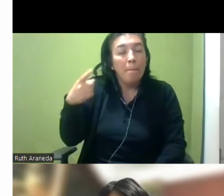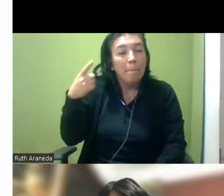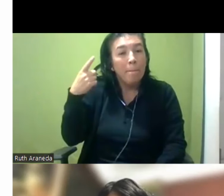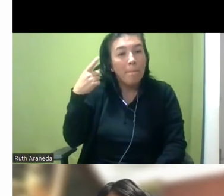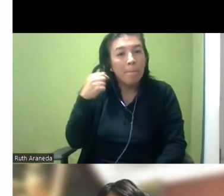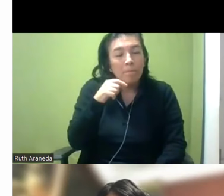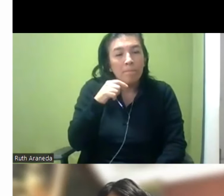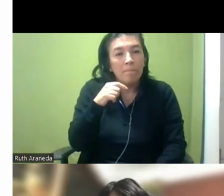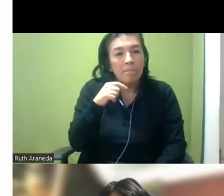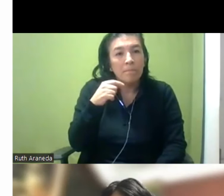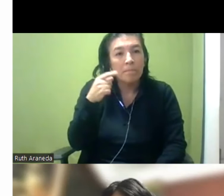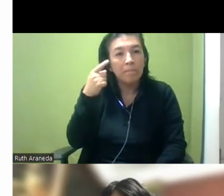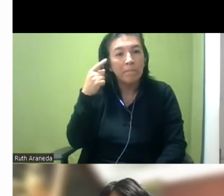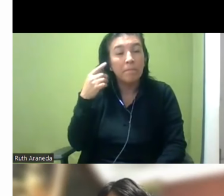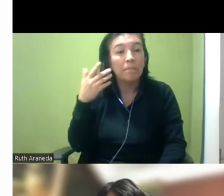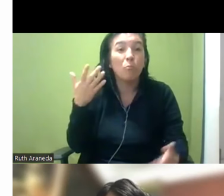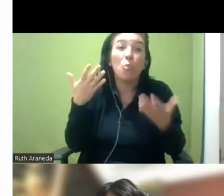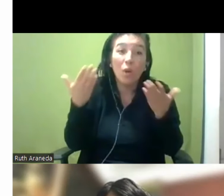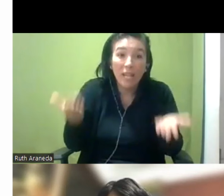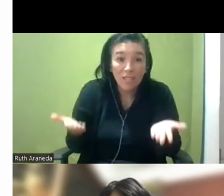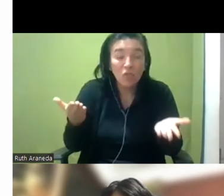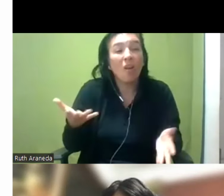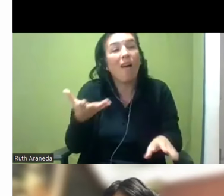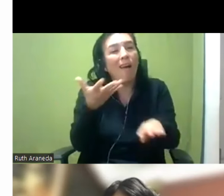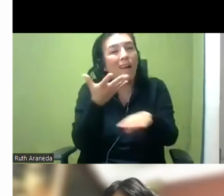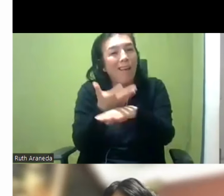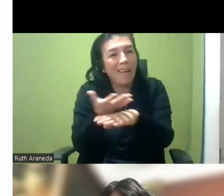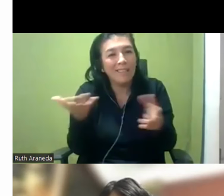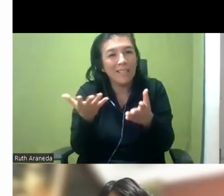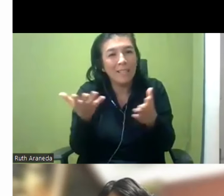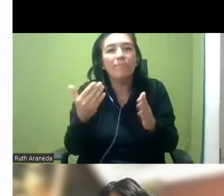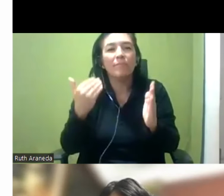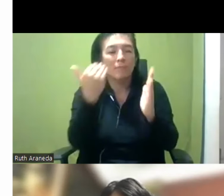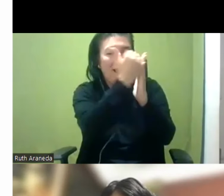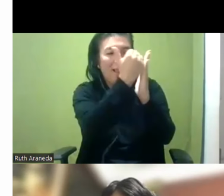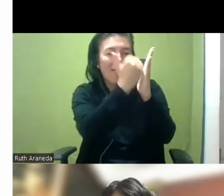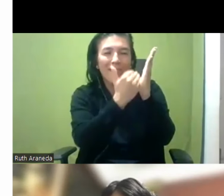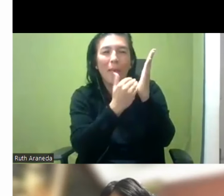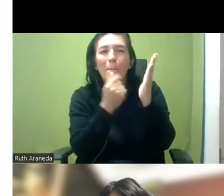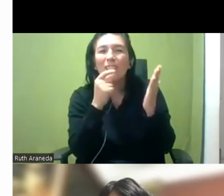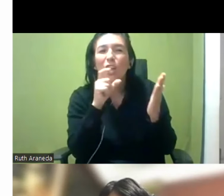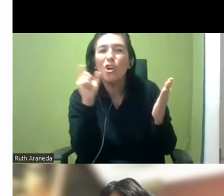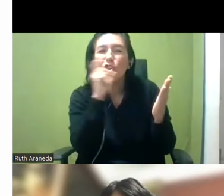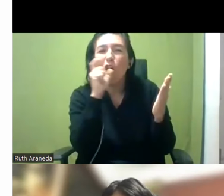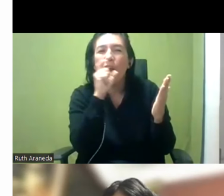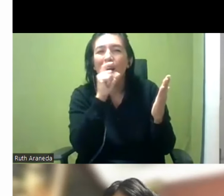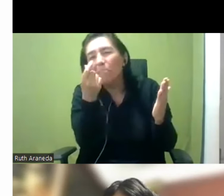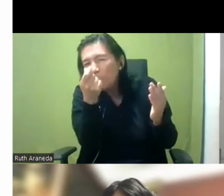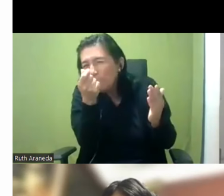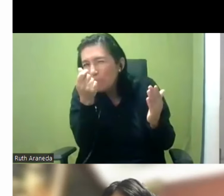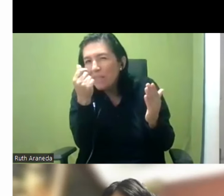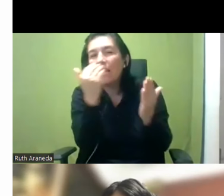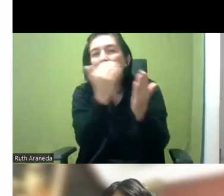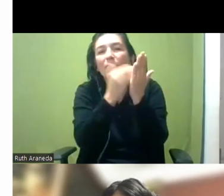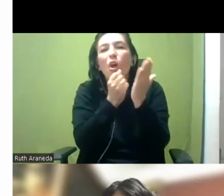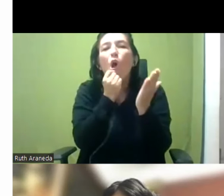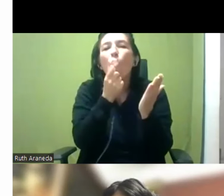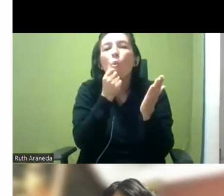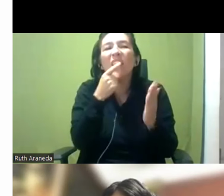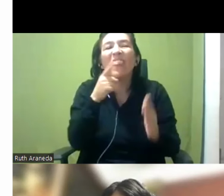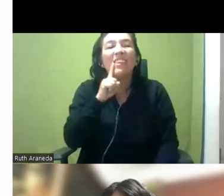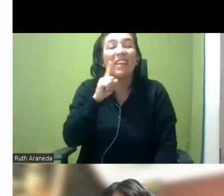por lo mismo hay una lista roja eh, que maneja Interpol,